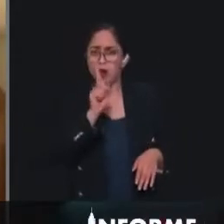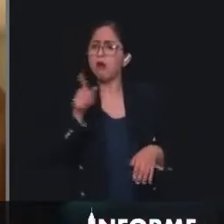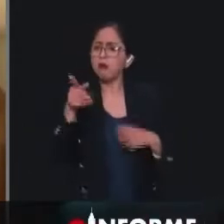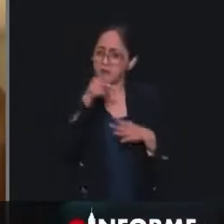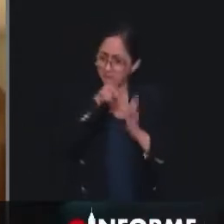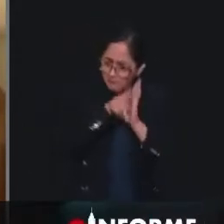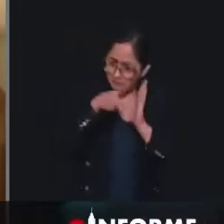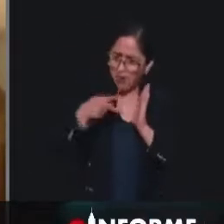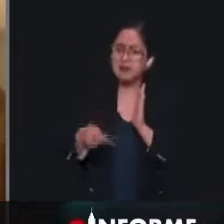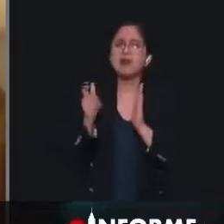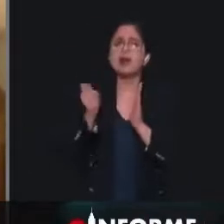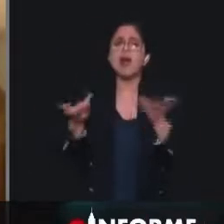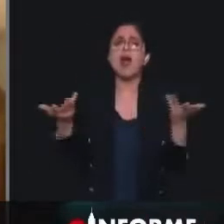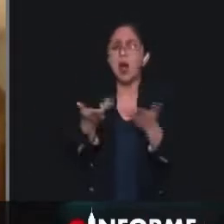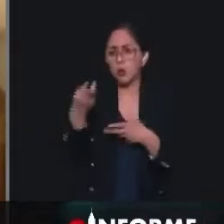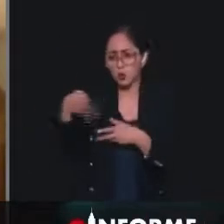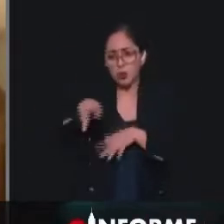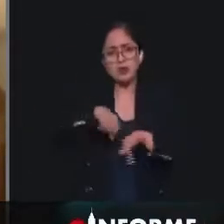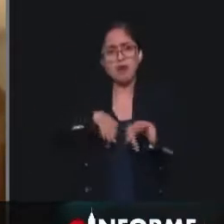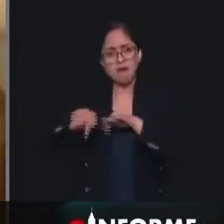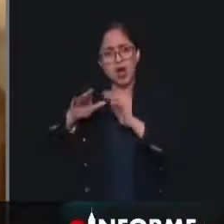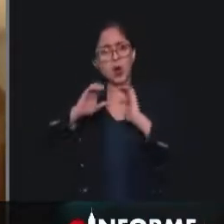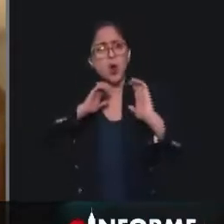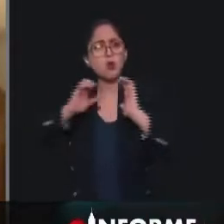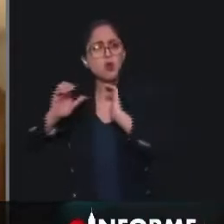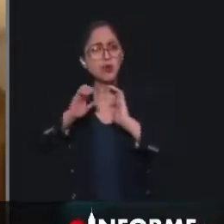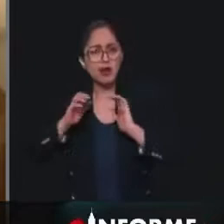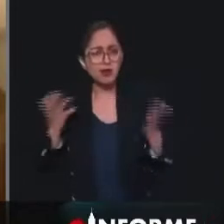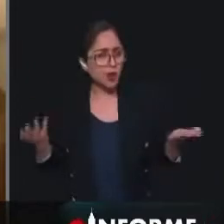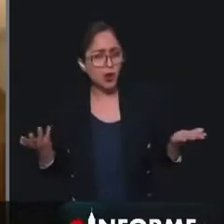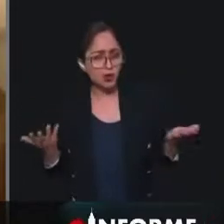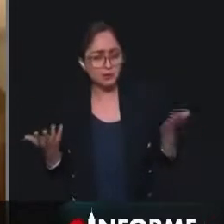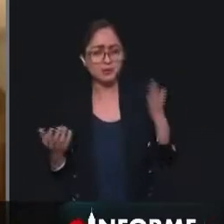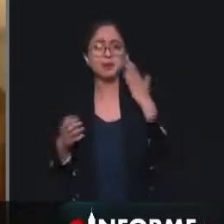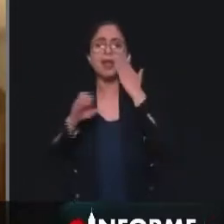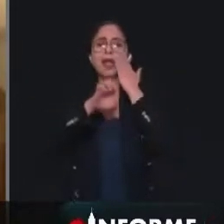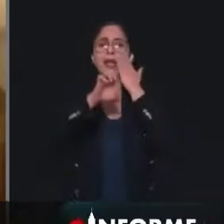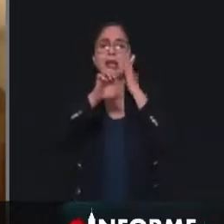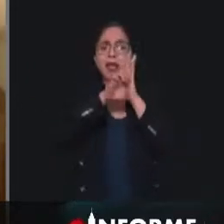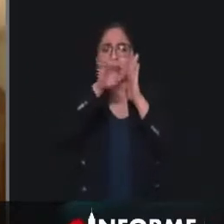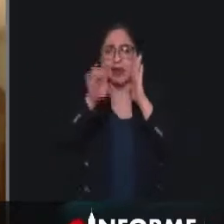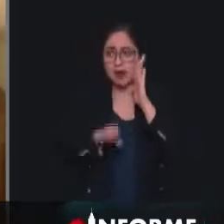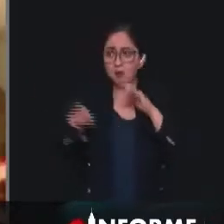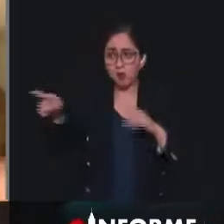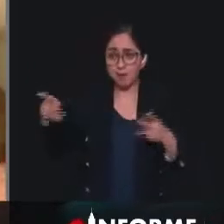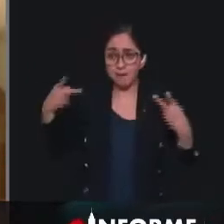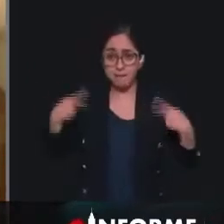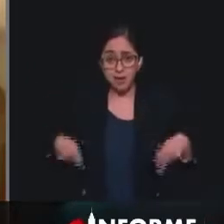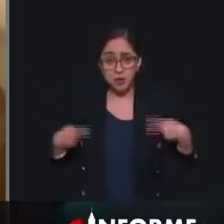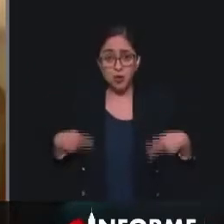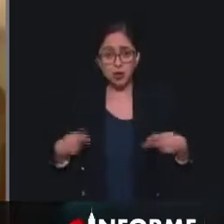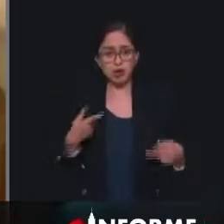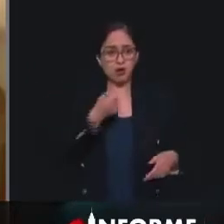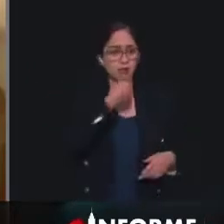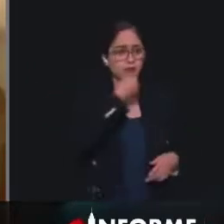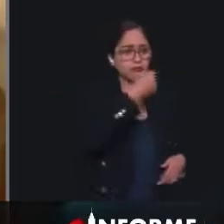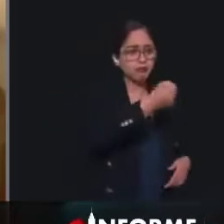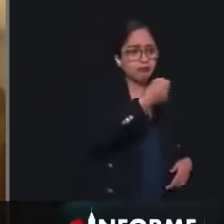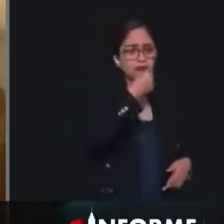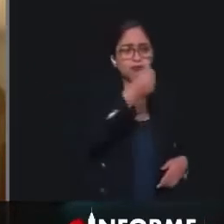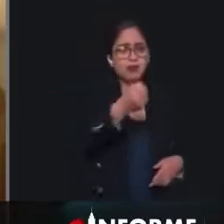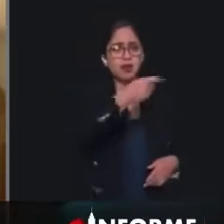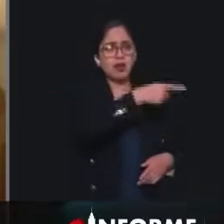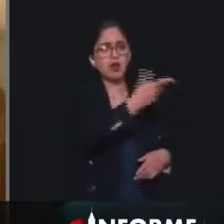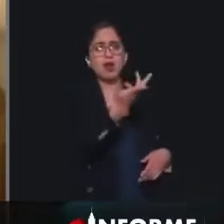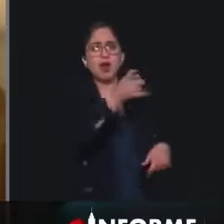gobierno federal que se pelea con una cosa que no es prensa, ¿no?, que es que son voceros de corporaciones. Claro. Y mientras tanto el verdadero periodismo,